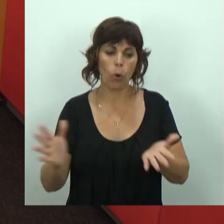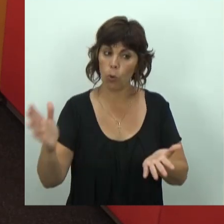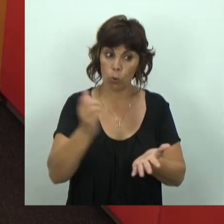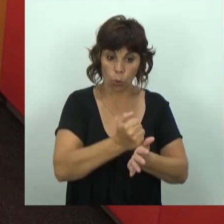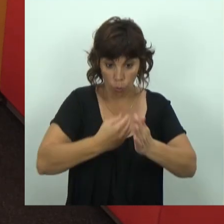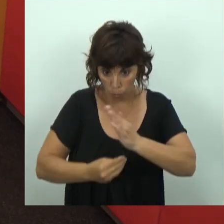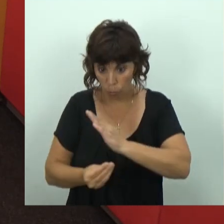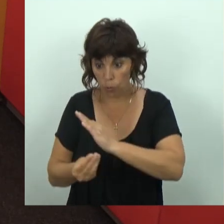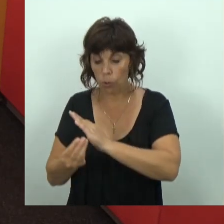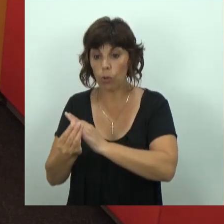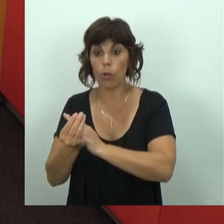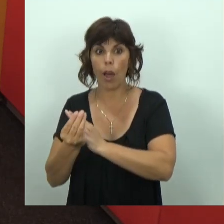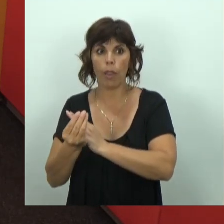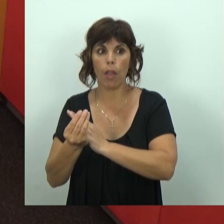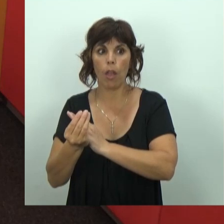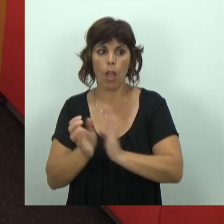todo.